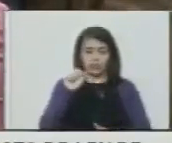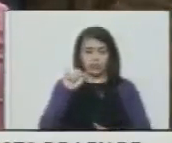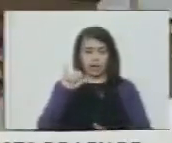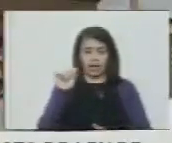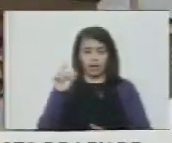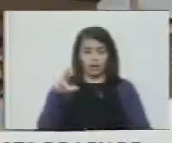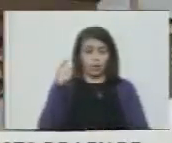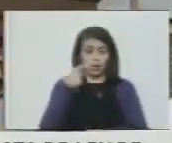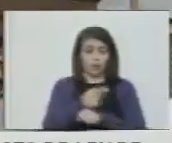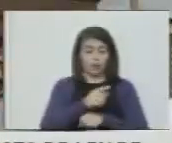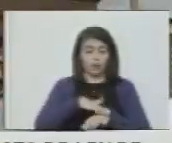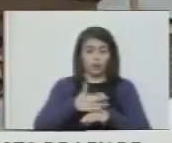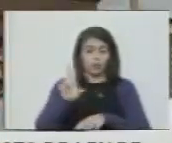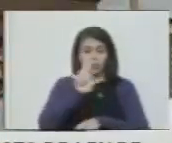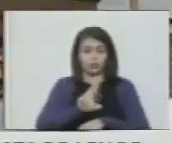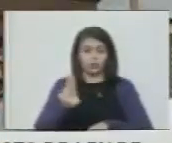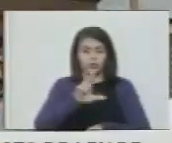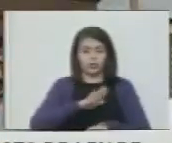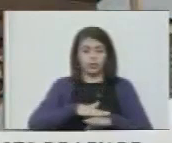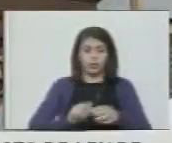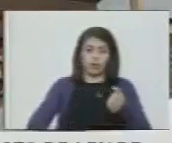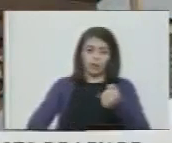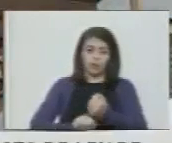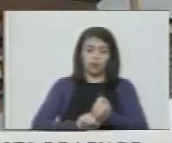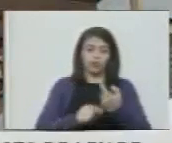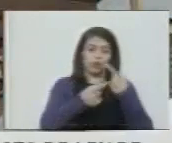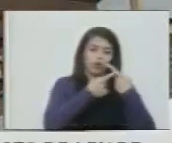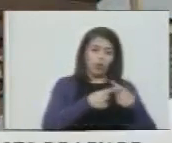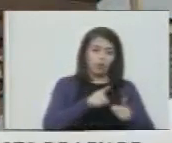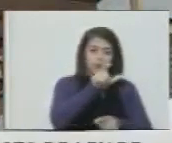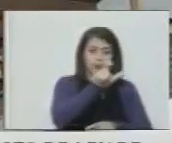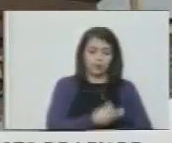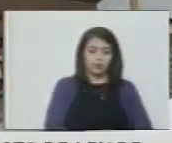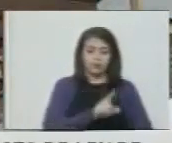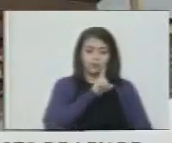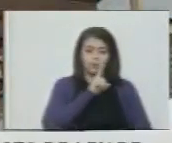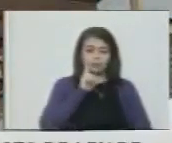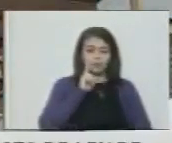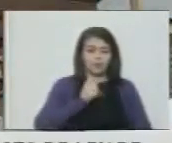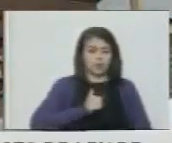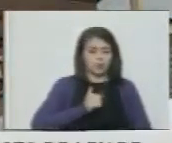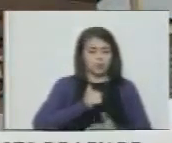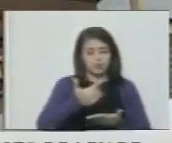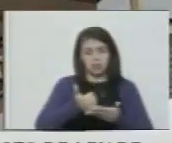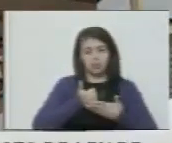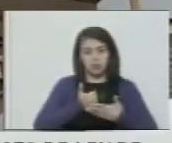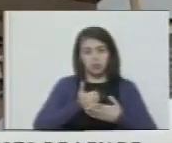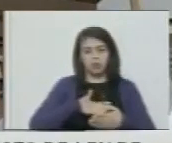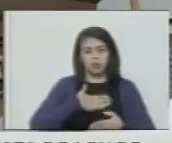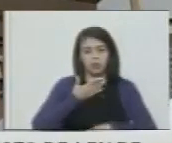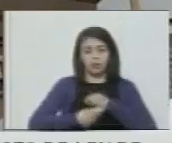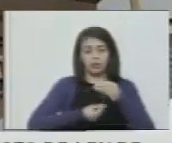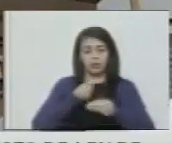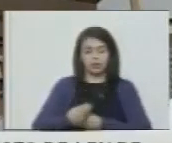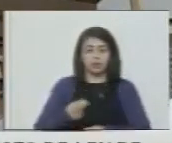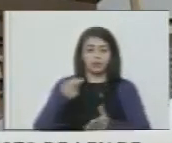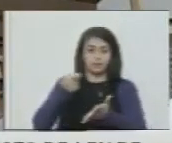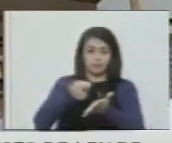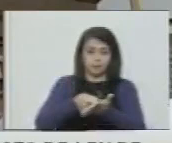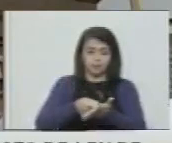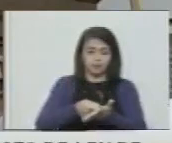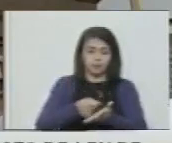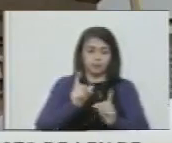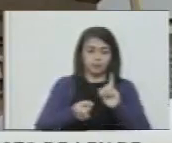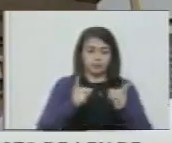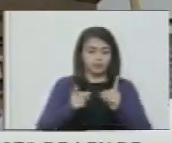se obliga a utilizarlo a favor de aquel o de un tercero llamada beneficiario. Solo podrán ser fiduciarios a